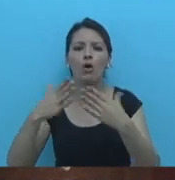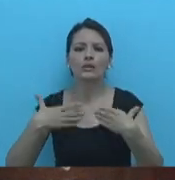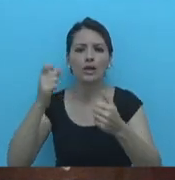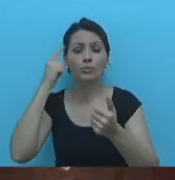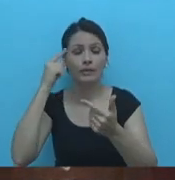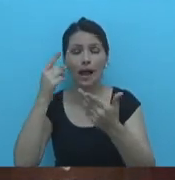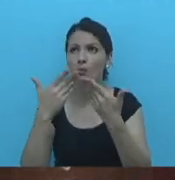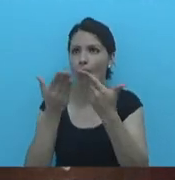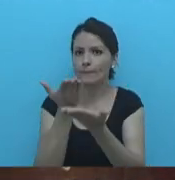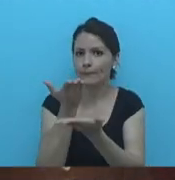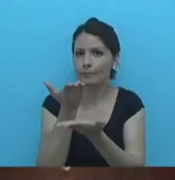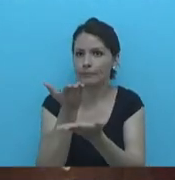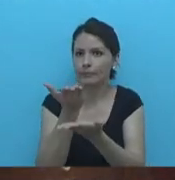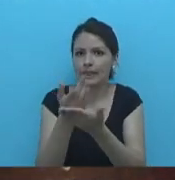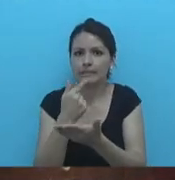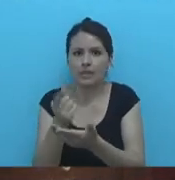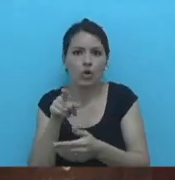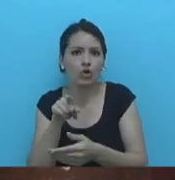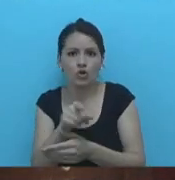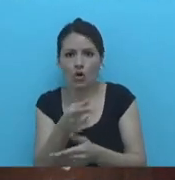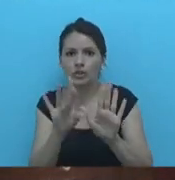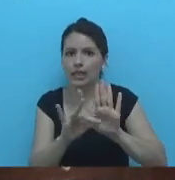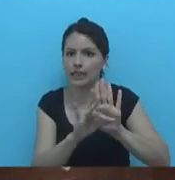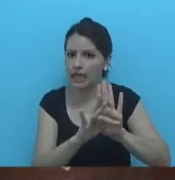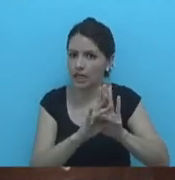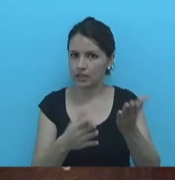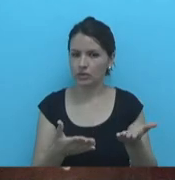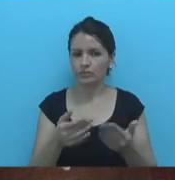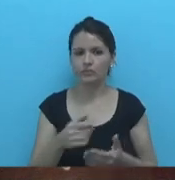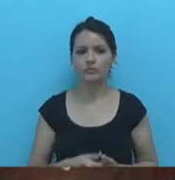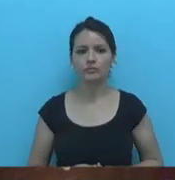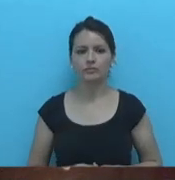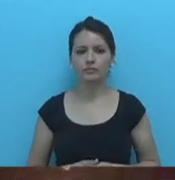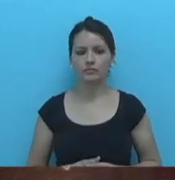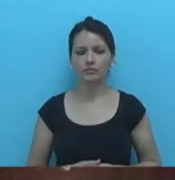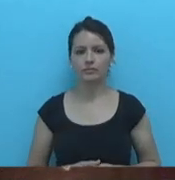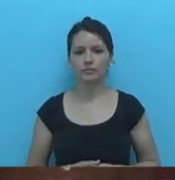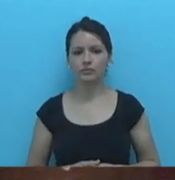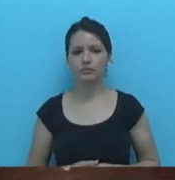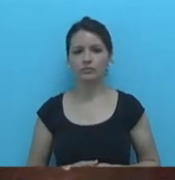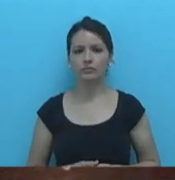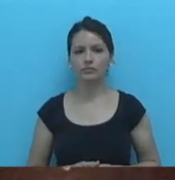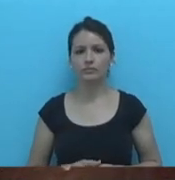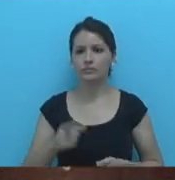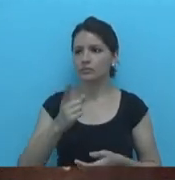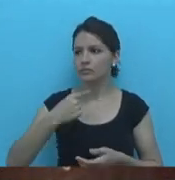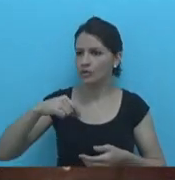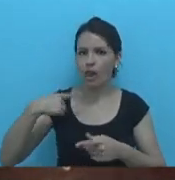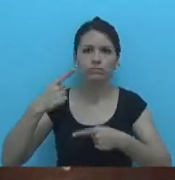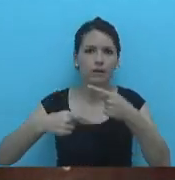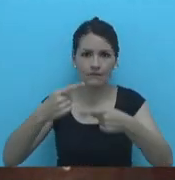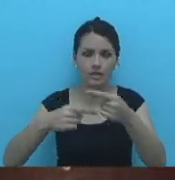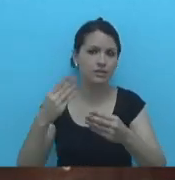sería una picardía que vayamos en contra de los propios pasos tan importantes que hemos dado en la materia. Gracias,